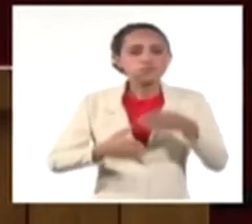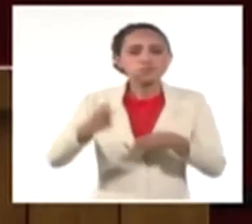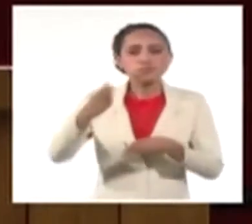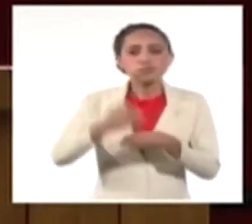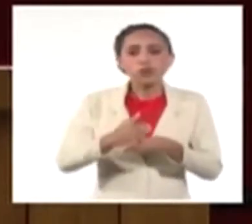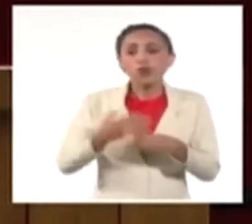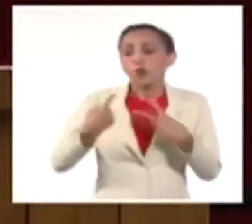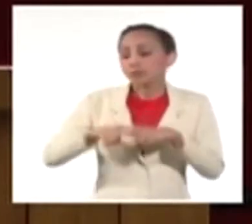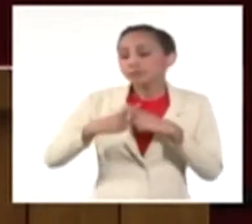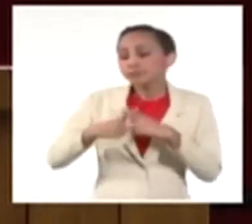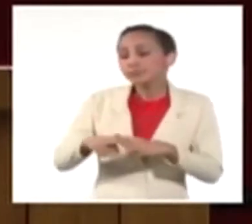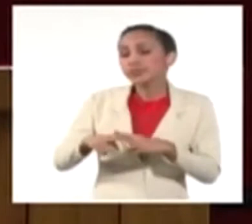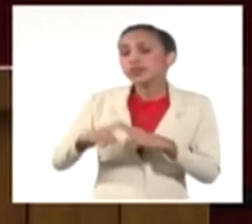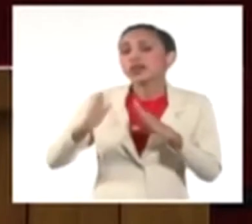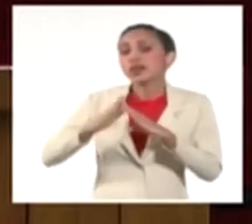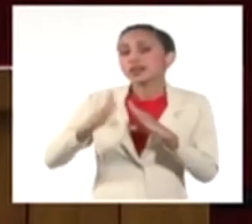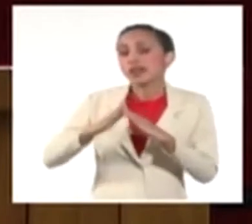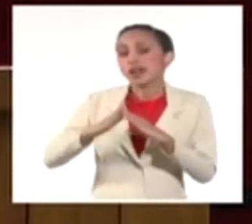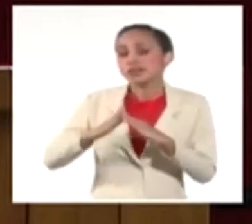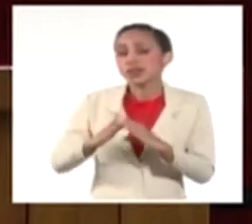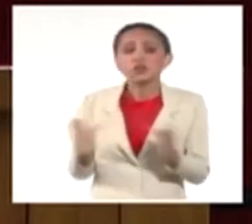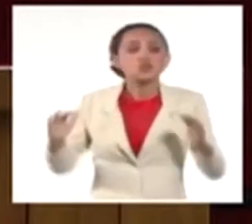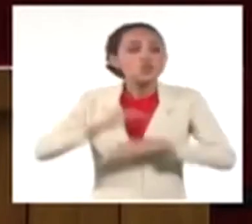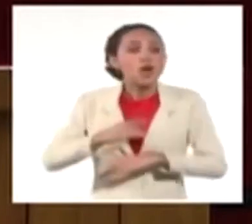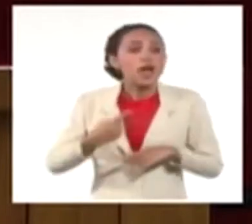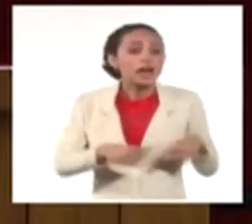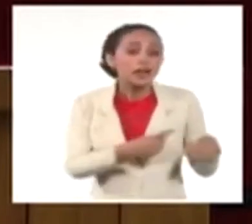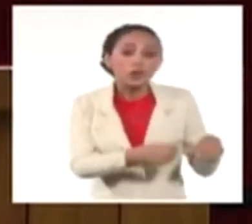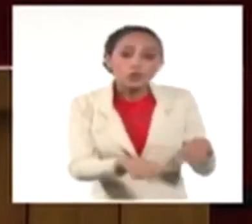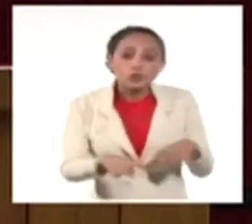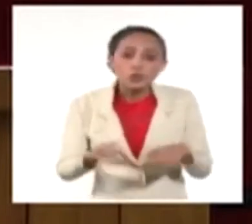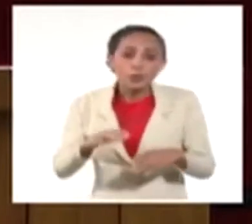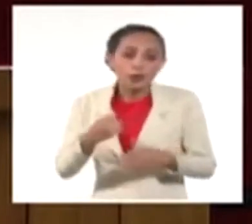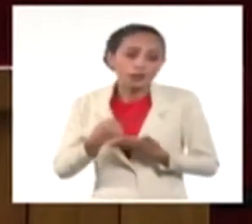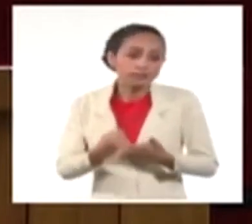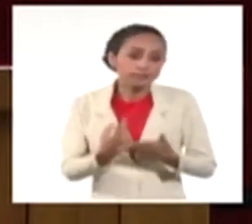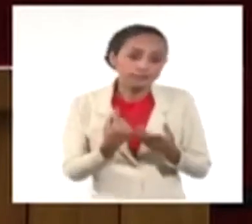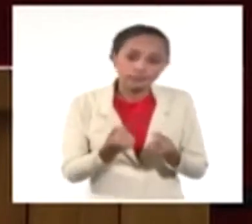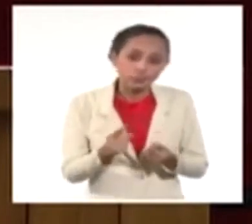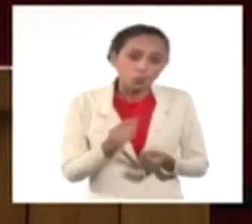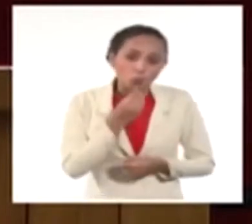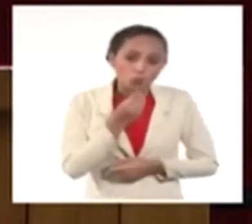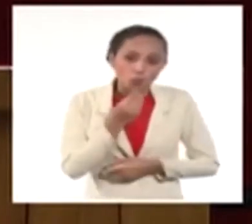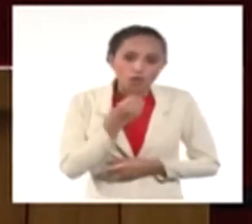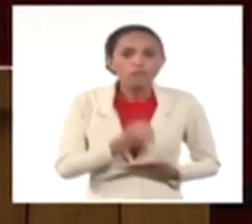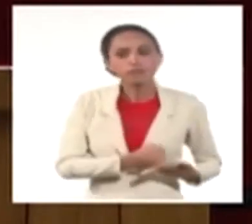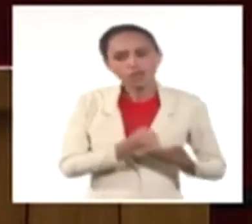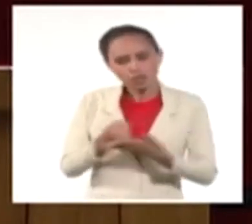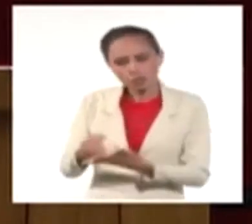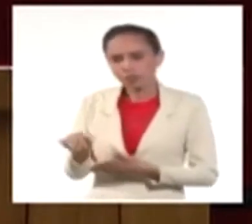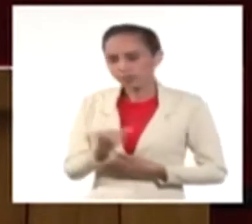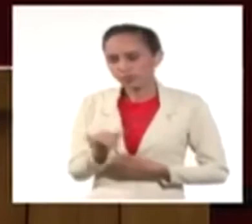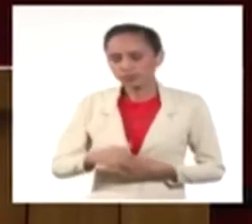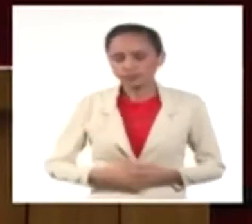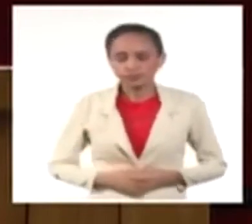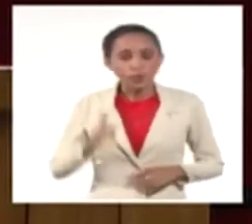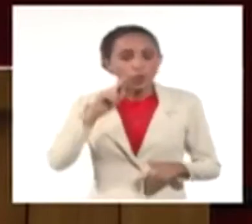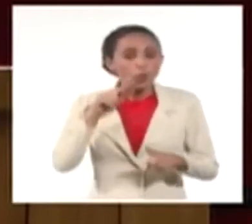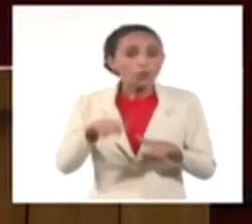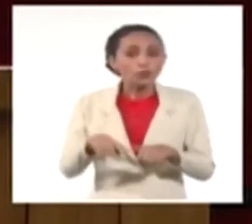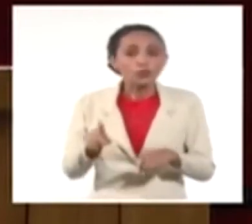sus viviendas y no cuenten con recursos para solventarlo, en el objetivo, además, de no